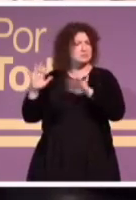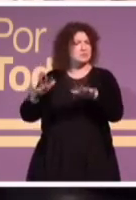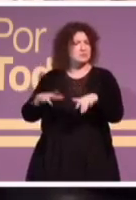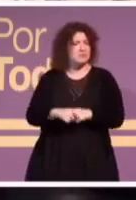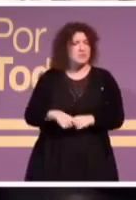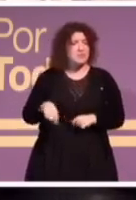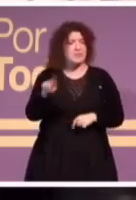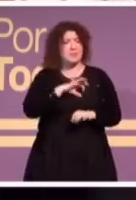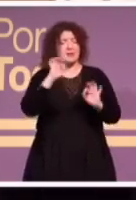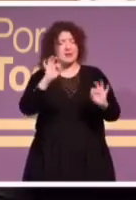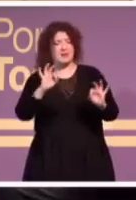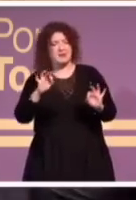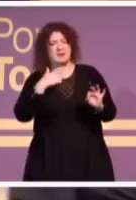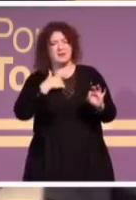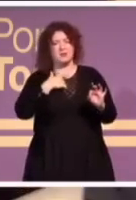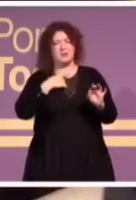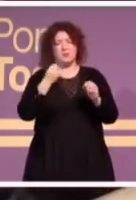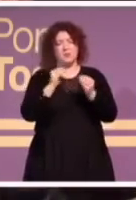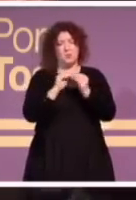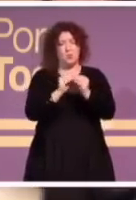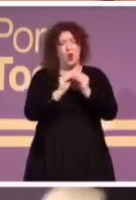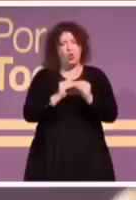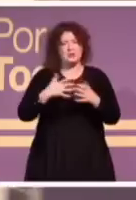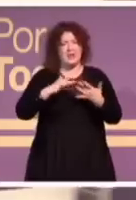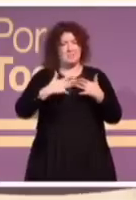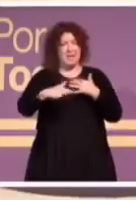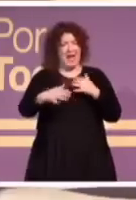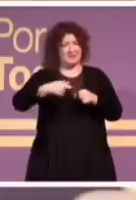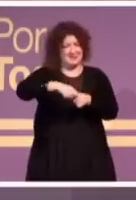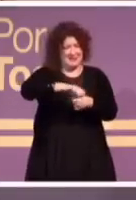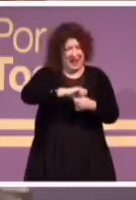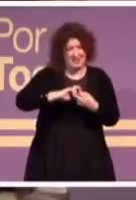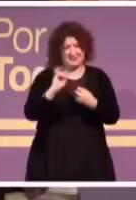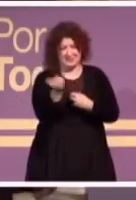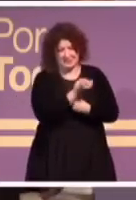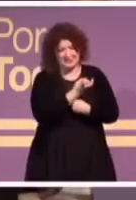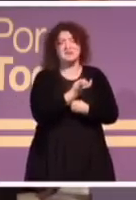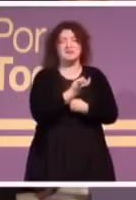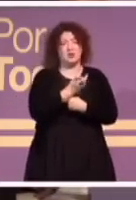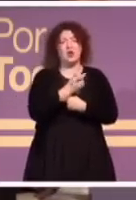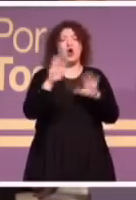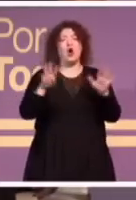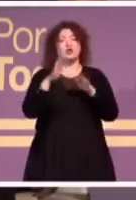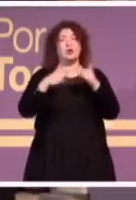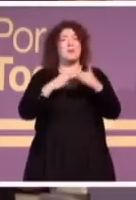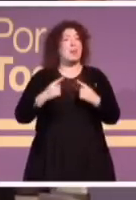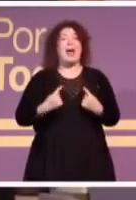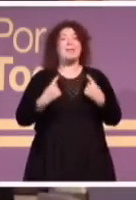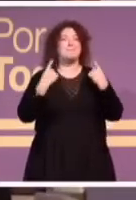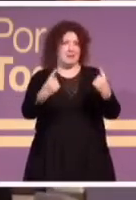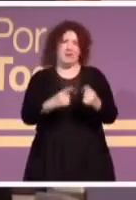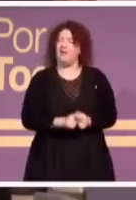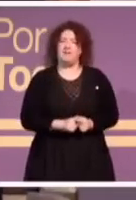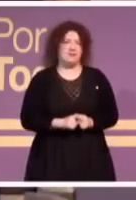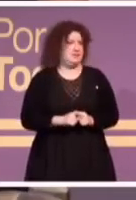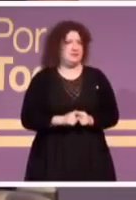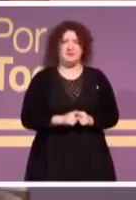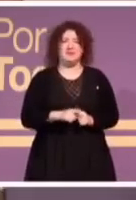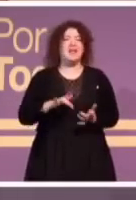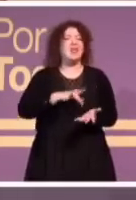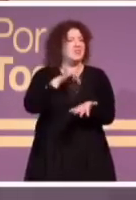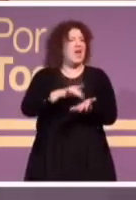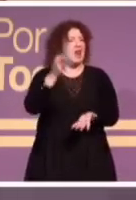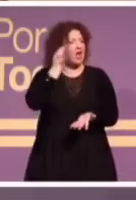productos elaborados del mar salieron a la huelga por primera vez un 8 de marzo del año 2018, porque era el día en el que las